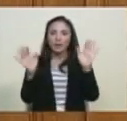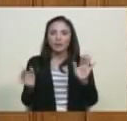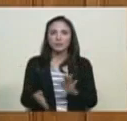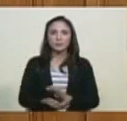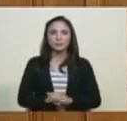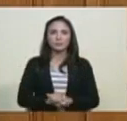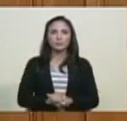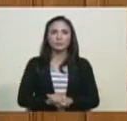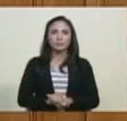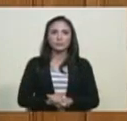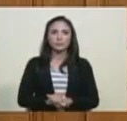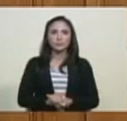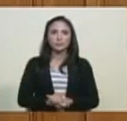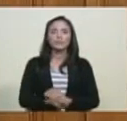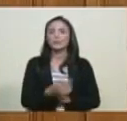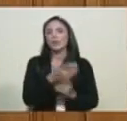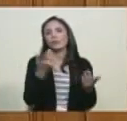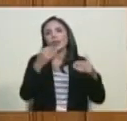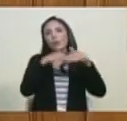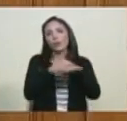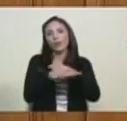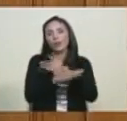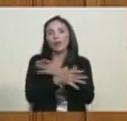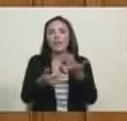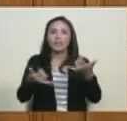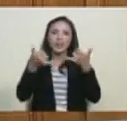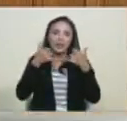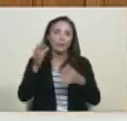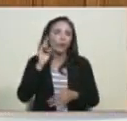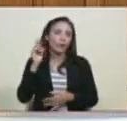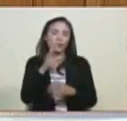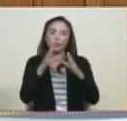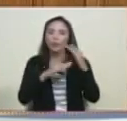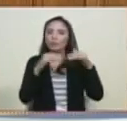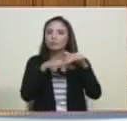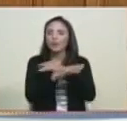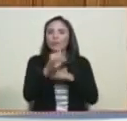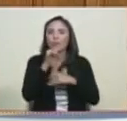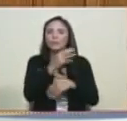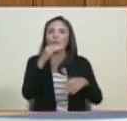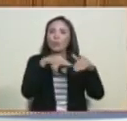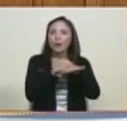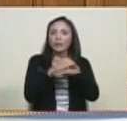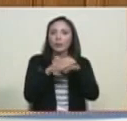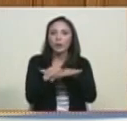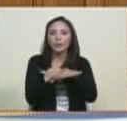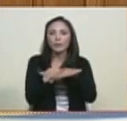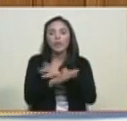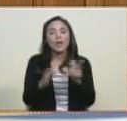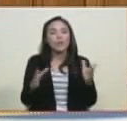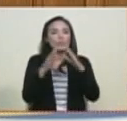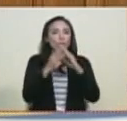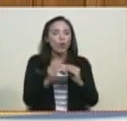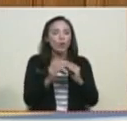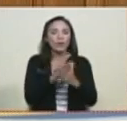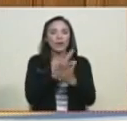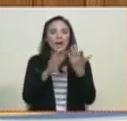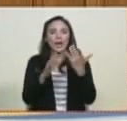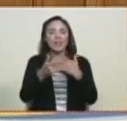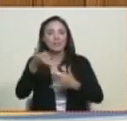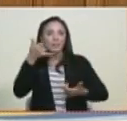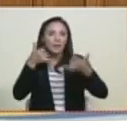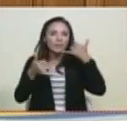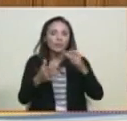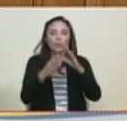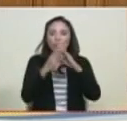Ellos tenían guardados en sus aparatos electrónicos, en sus radios, en sus teléfonos celulares. Allí quedaron grabados las